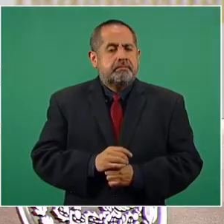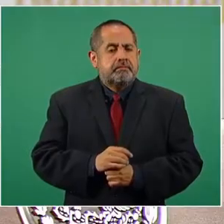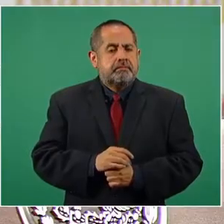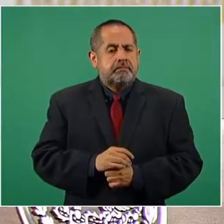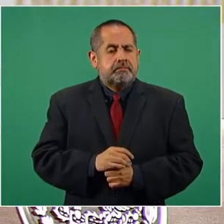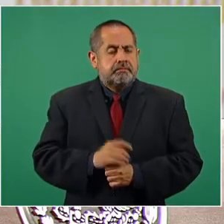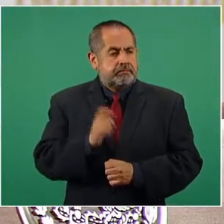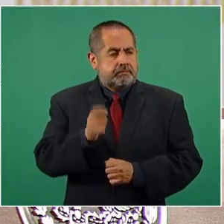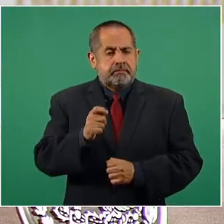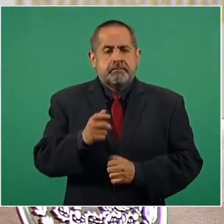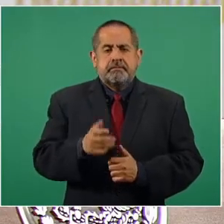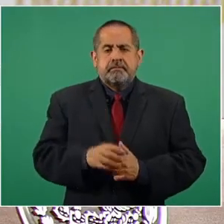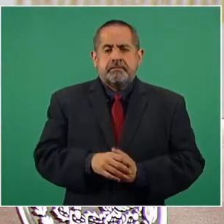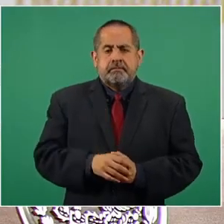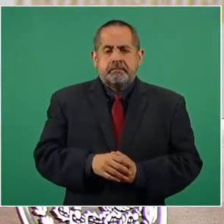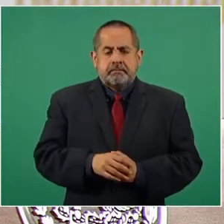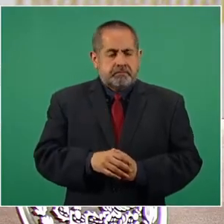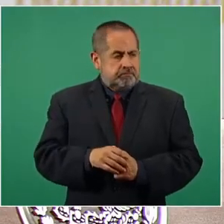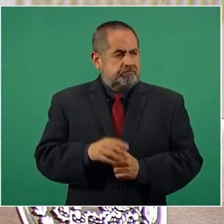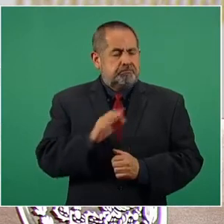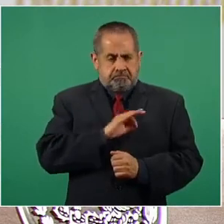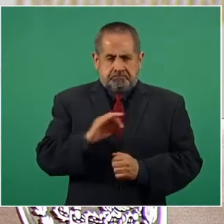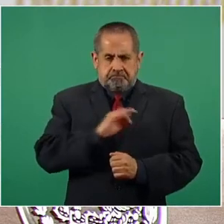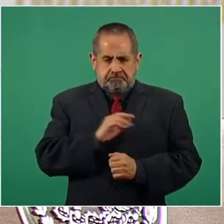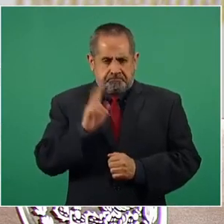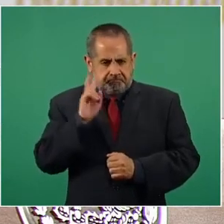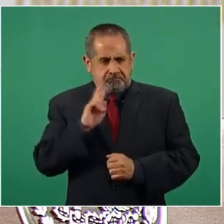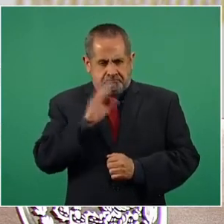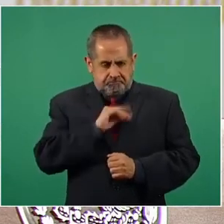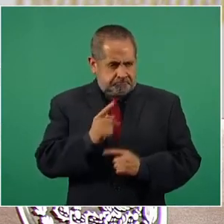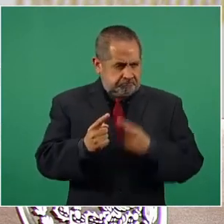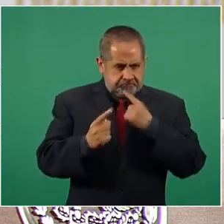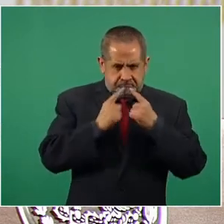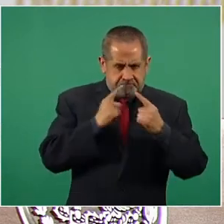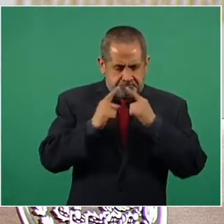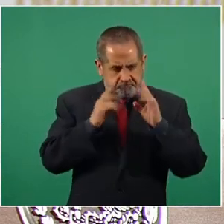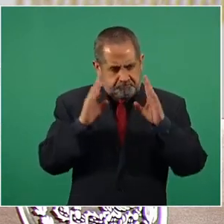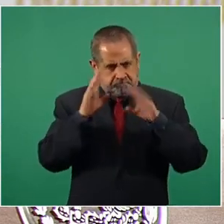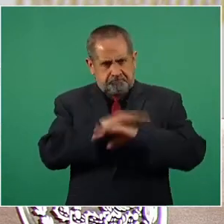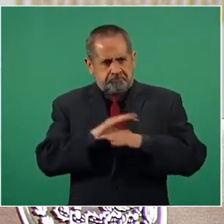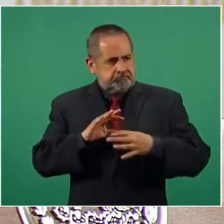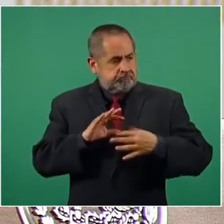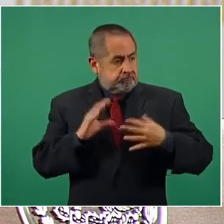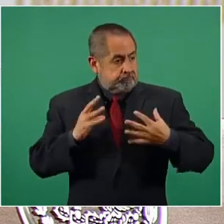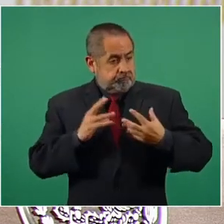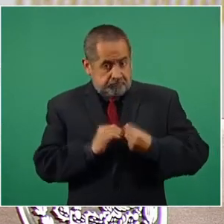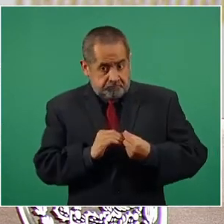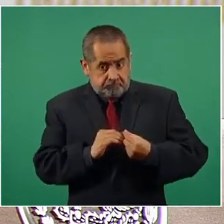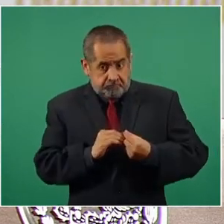a lograrse más acciones